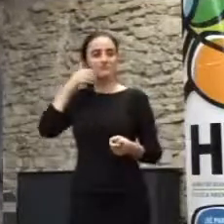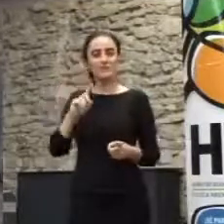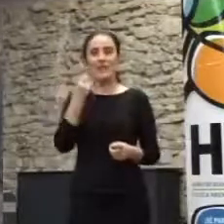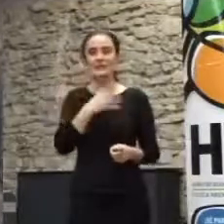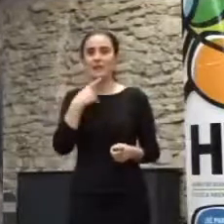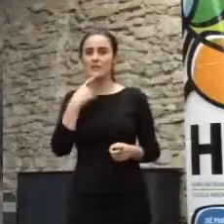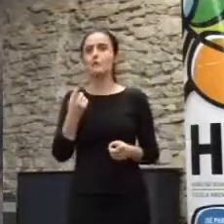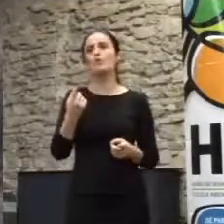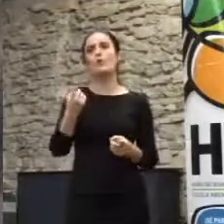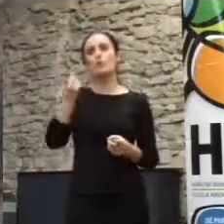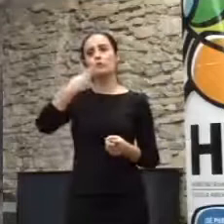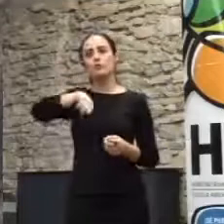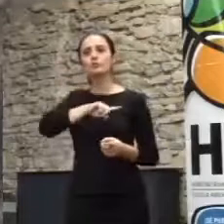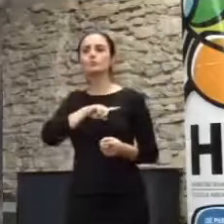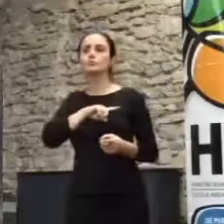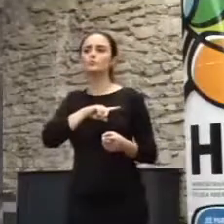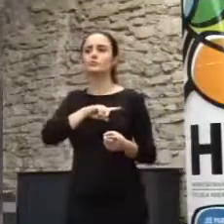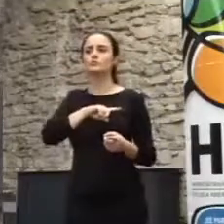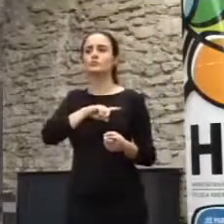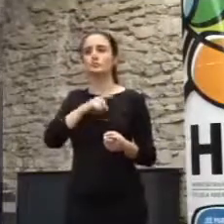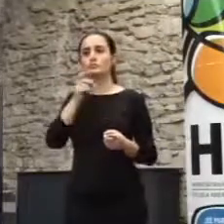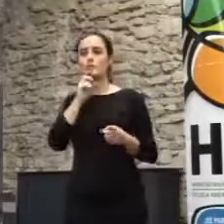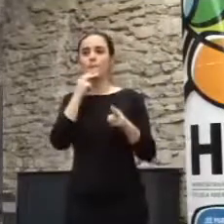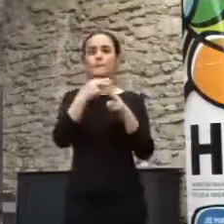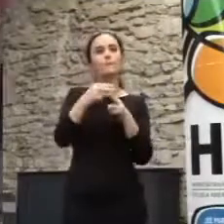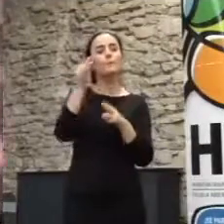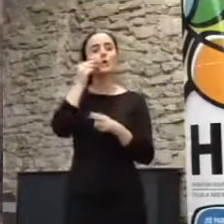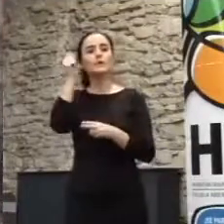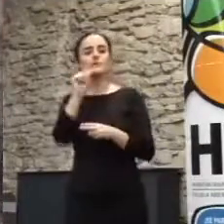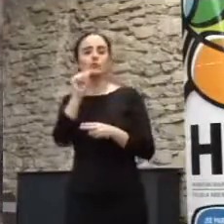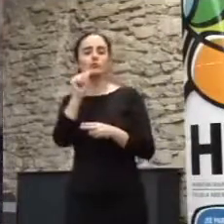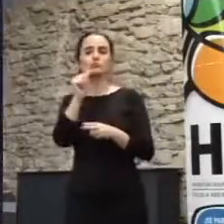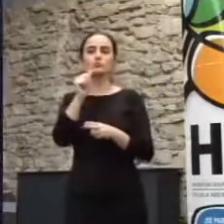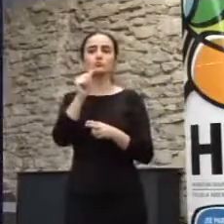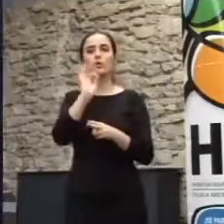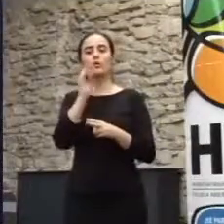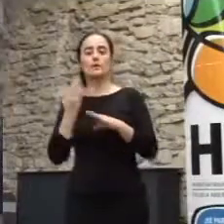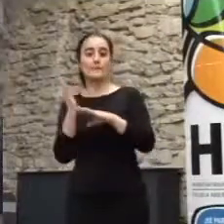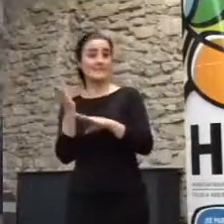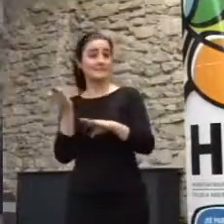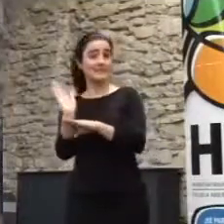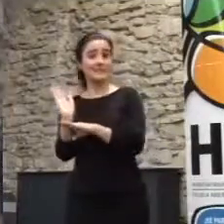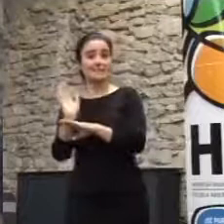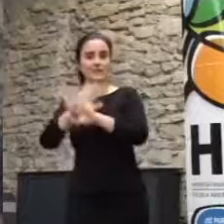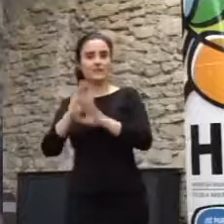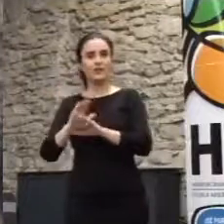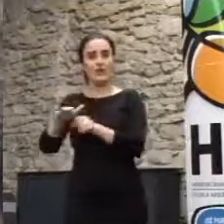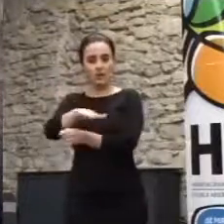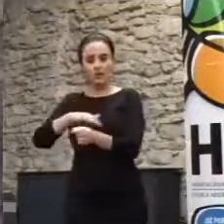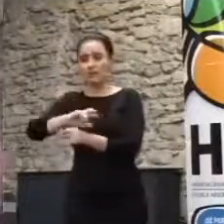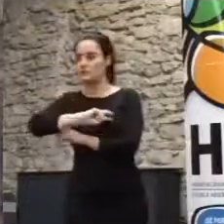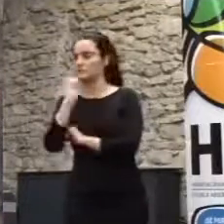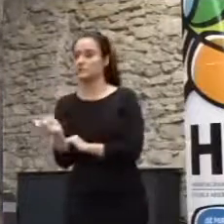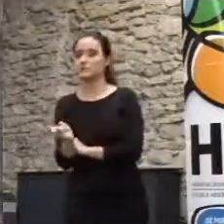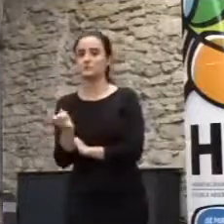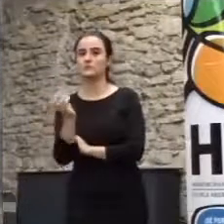nos posicionamos políticos, políticas, representantes de diferentes ámbitos, si está o